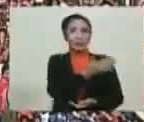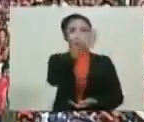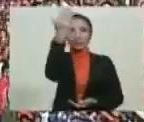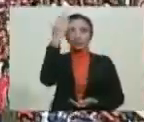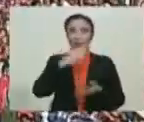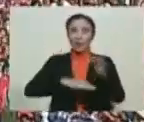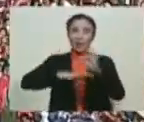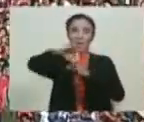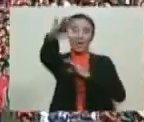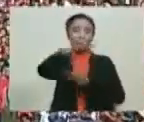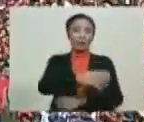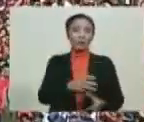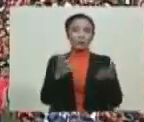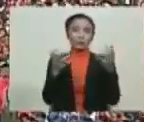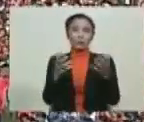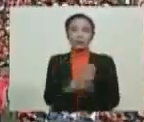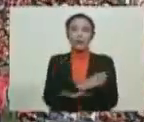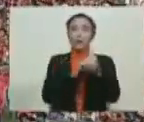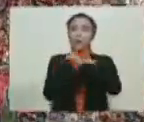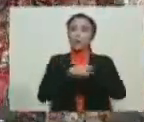a quienes kariwa